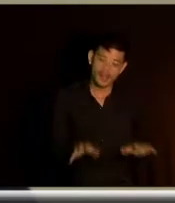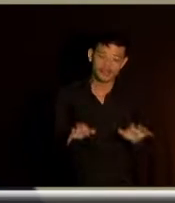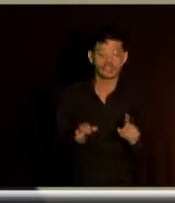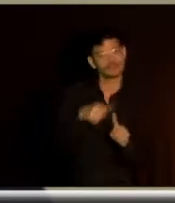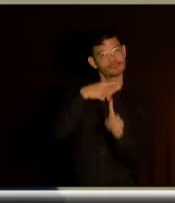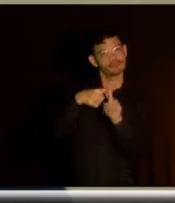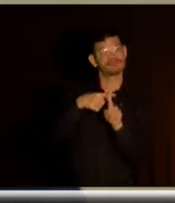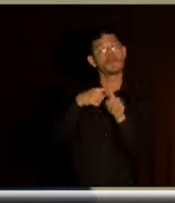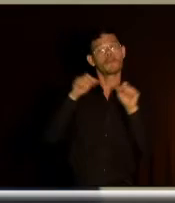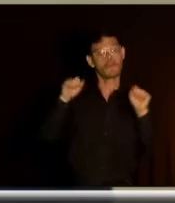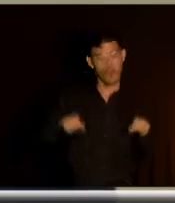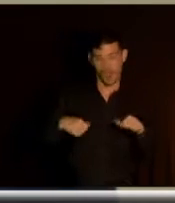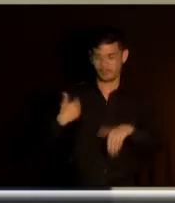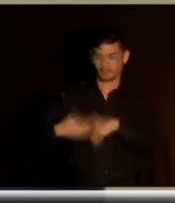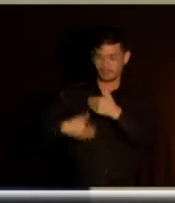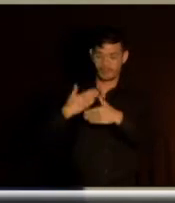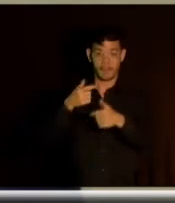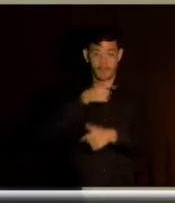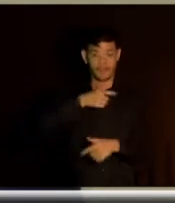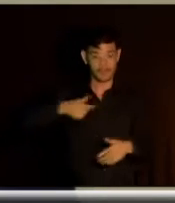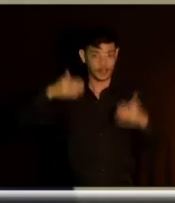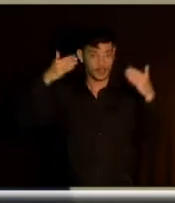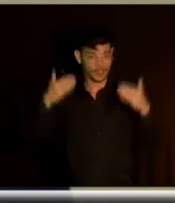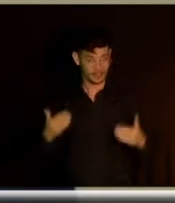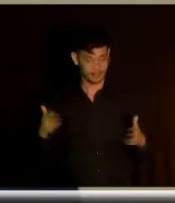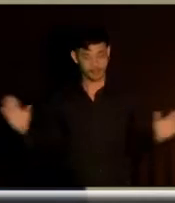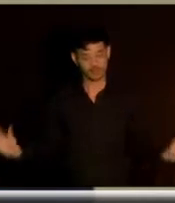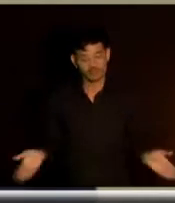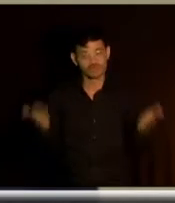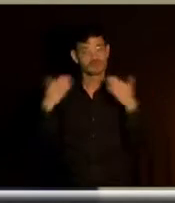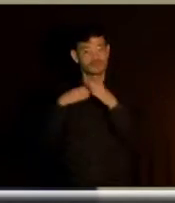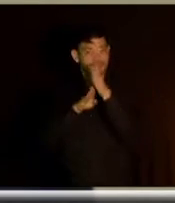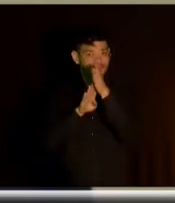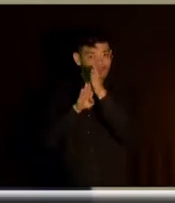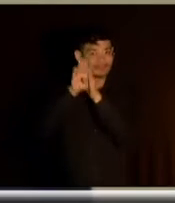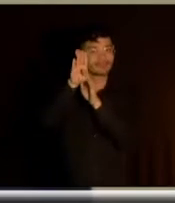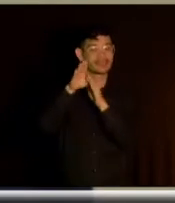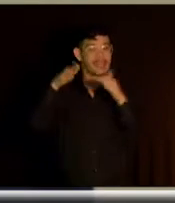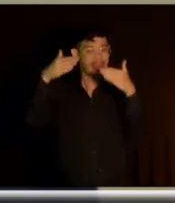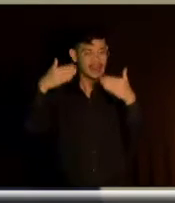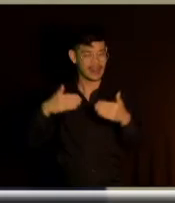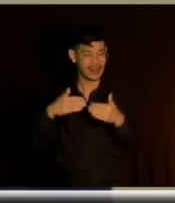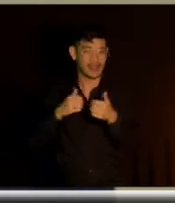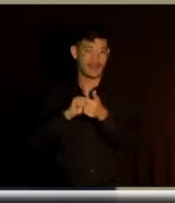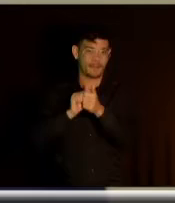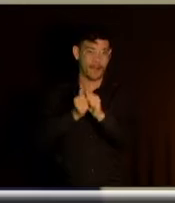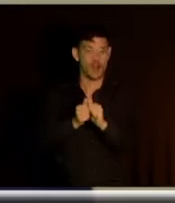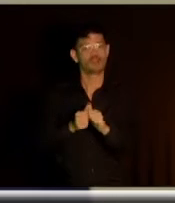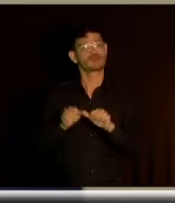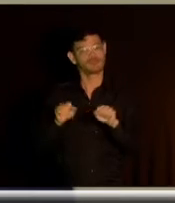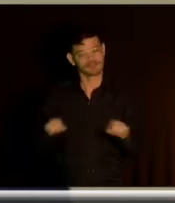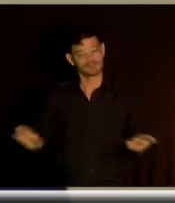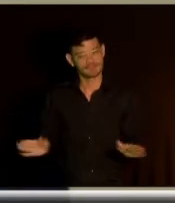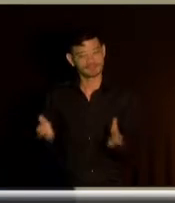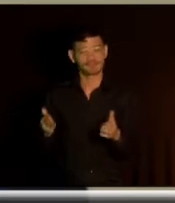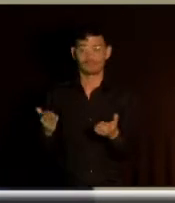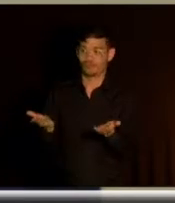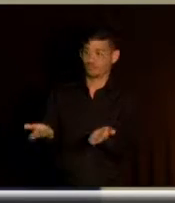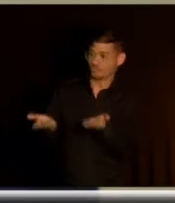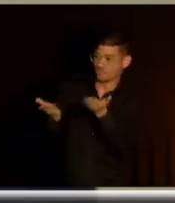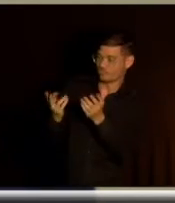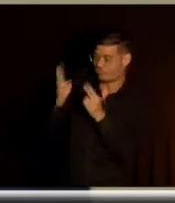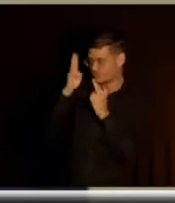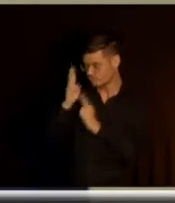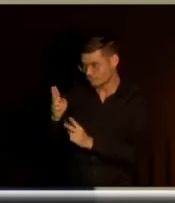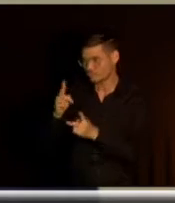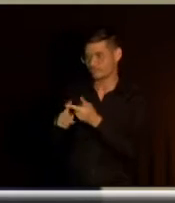desarrollo del deporte de las personas con discapacidad para que crezca en importancia, en financiación, en